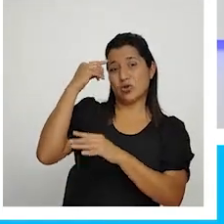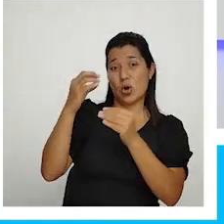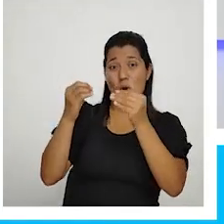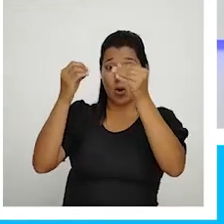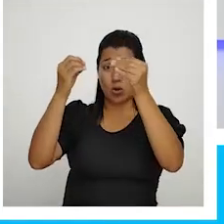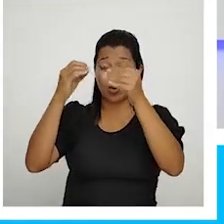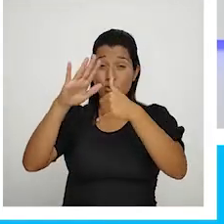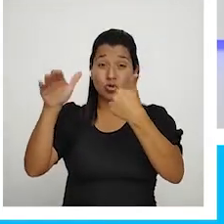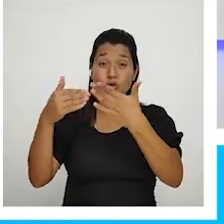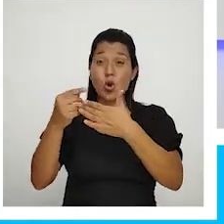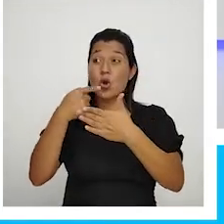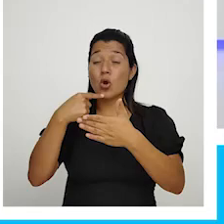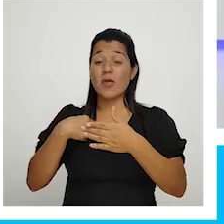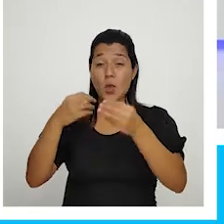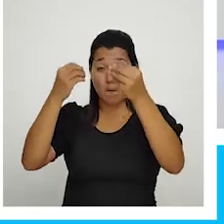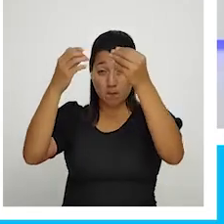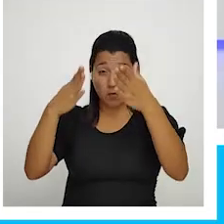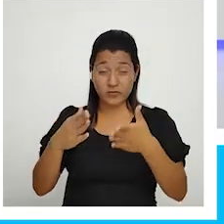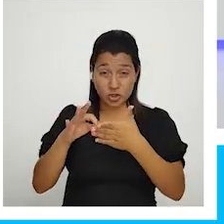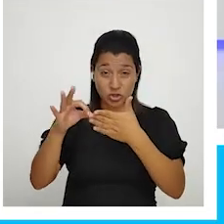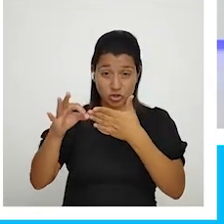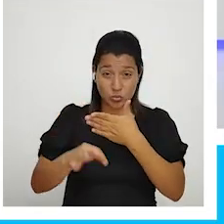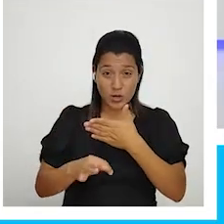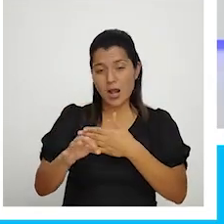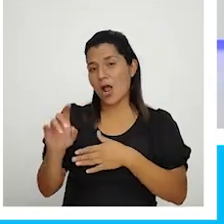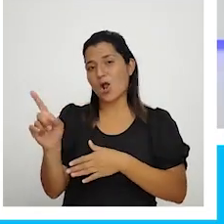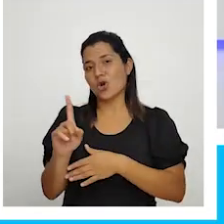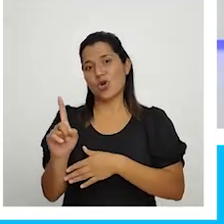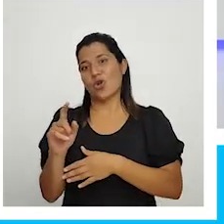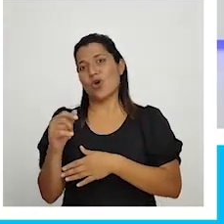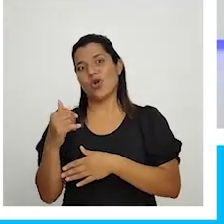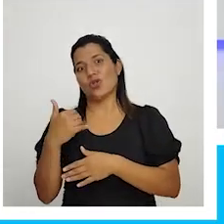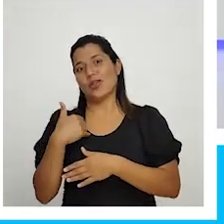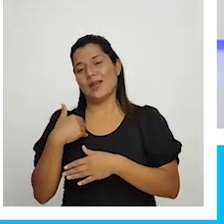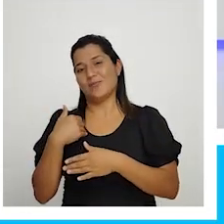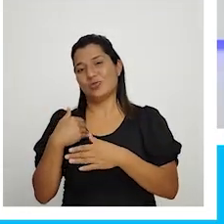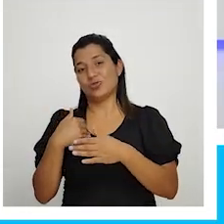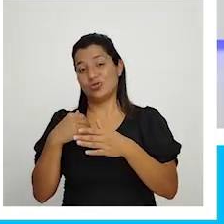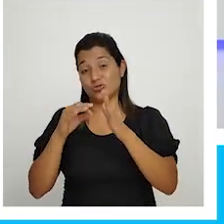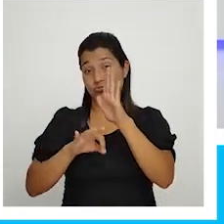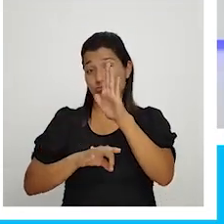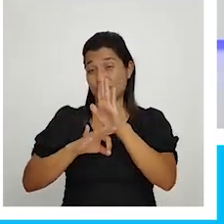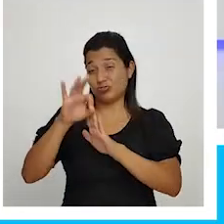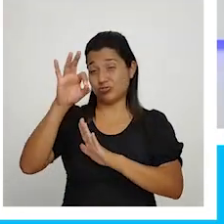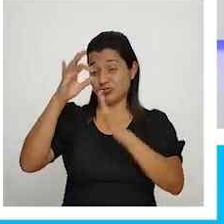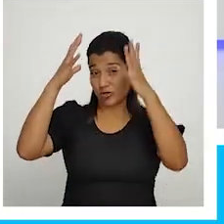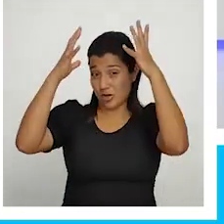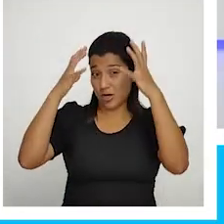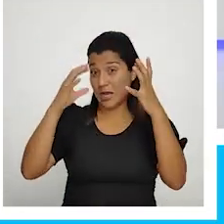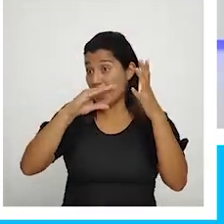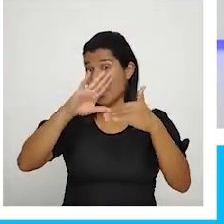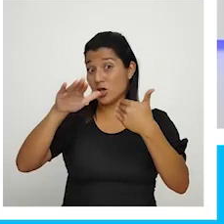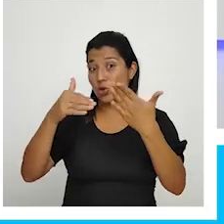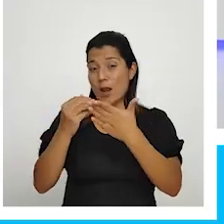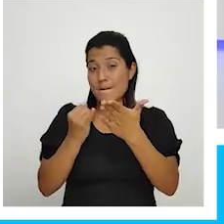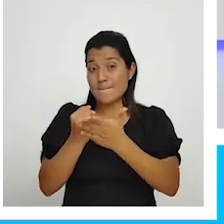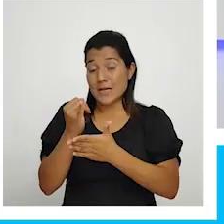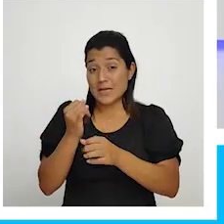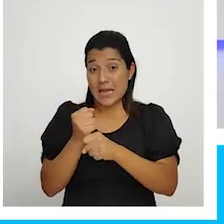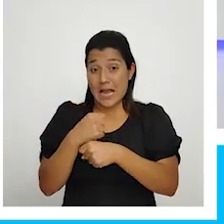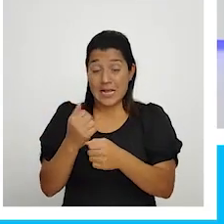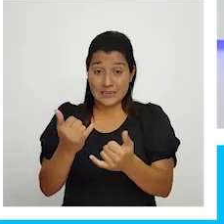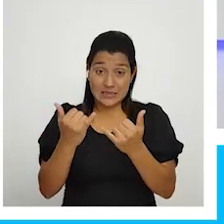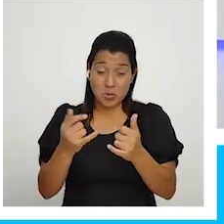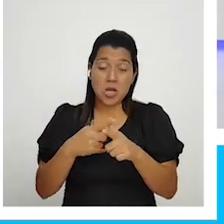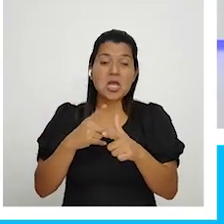dicho, no tendríamos un astronauta al nivel que lo tuvimos él, incluso en la NASA, y toda la investigación ahora que está haciendo de hidrógeno y demás. Entonces, es